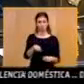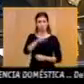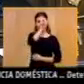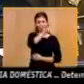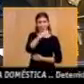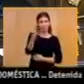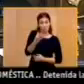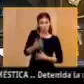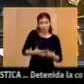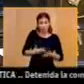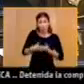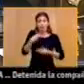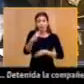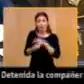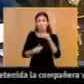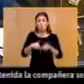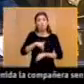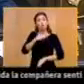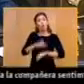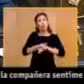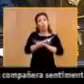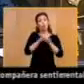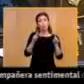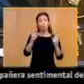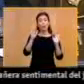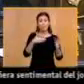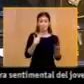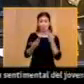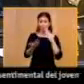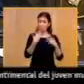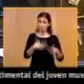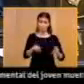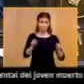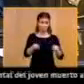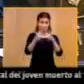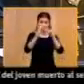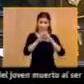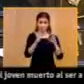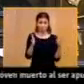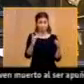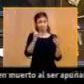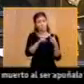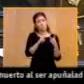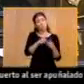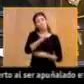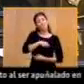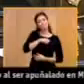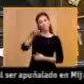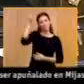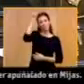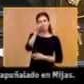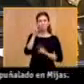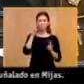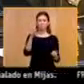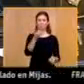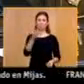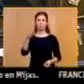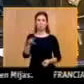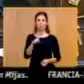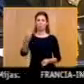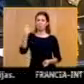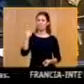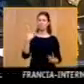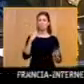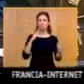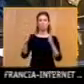y debe ejecutarlos no los cumple, el diálogo se trunca. La España plural ya no conviene. Fue un concepto